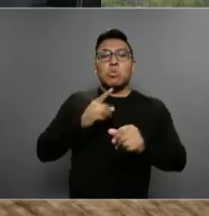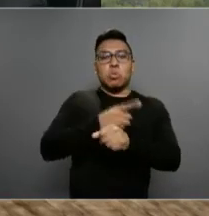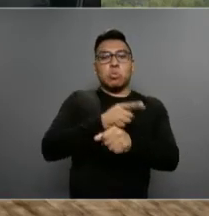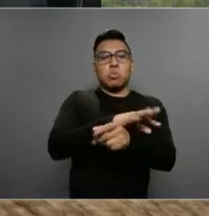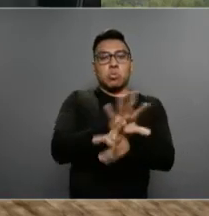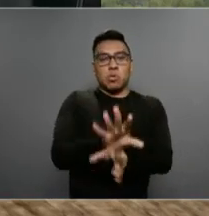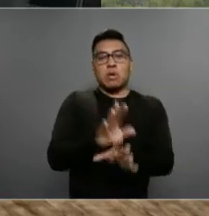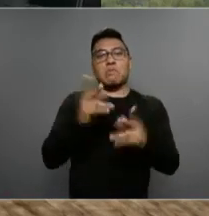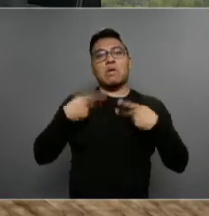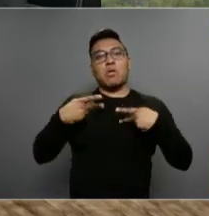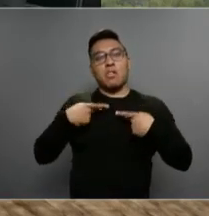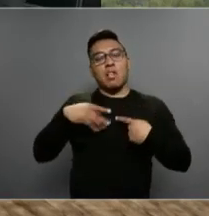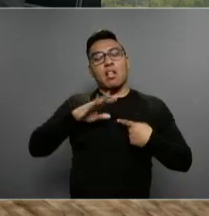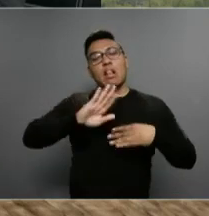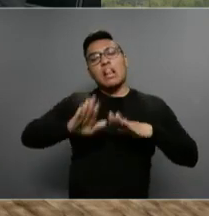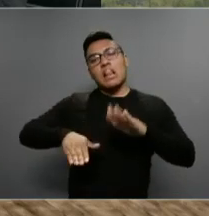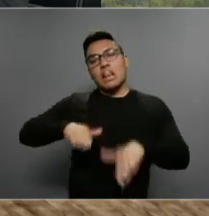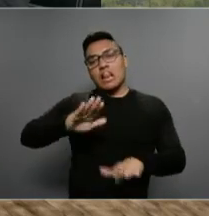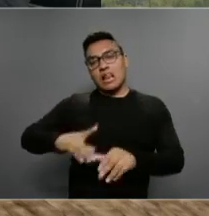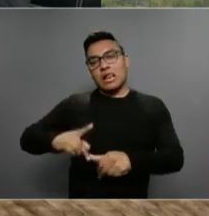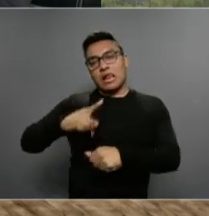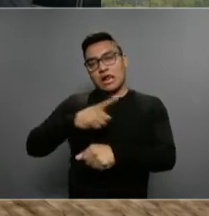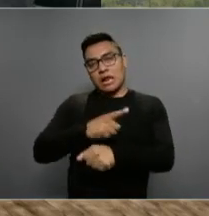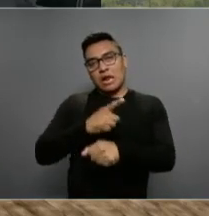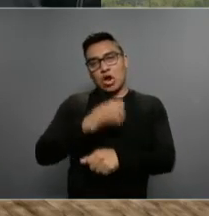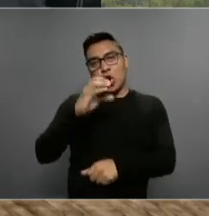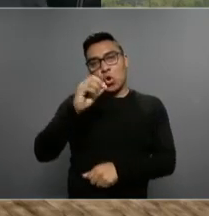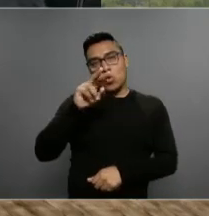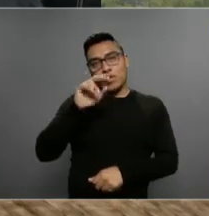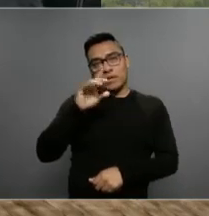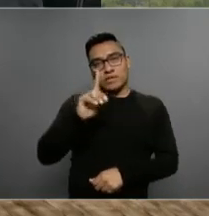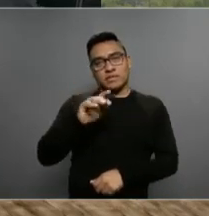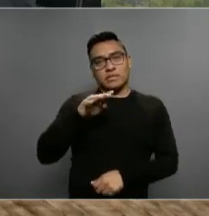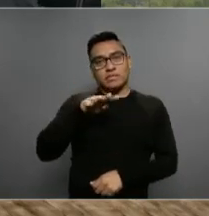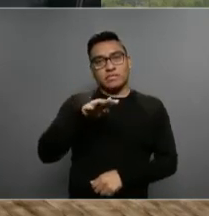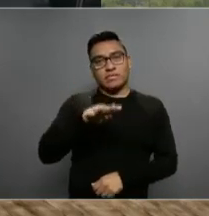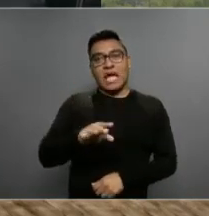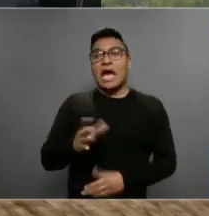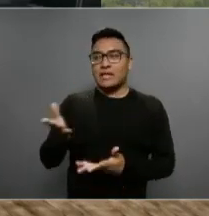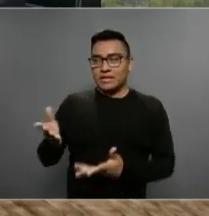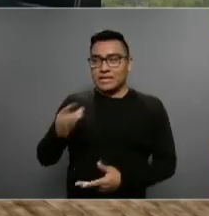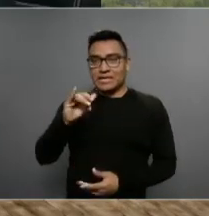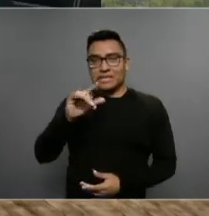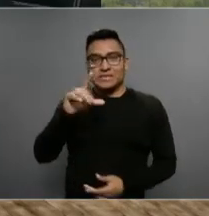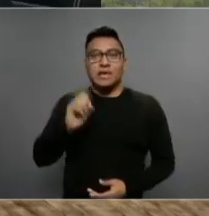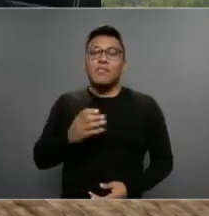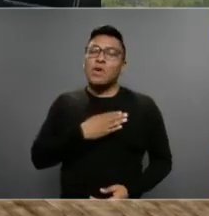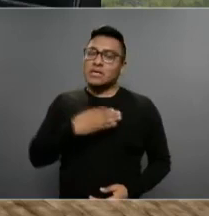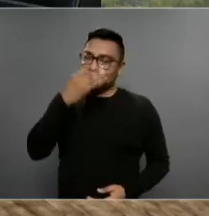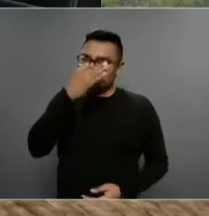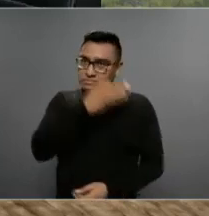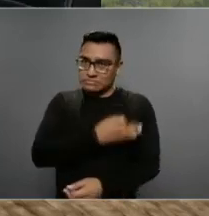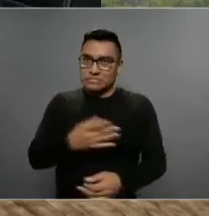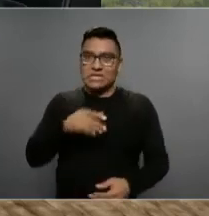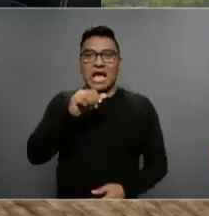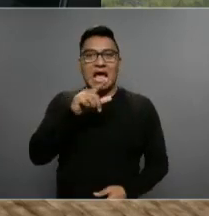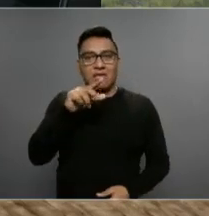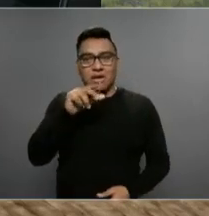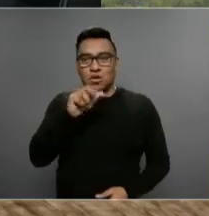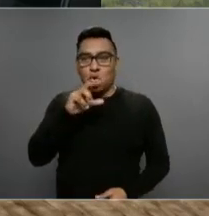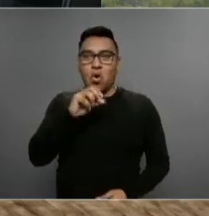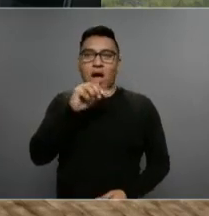los fallecidos por el COVID-19. Adelante, Ilse, buenas tardes. Buenas tardes, muchas gracias Álvaro, Alejandro,